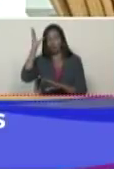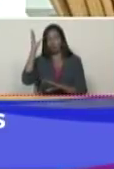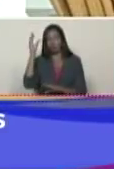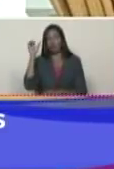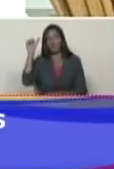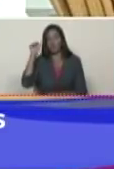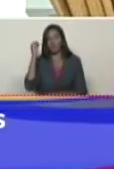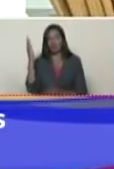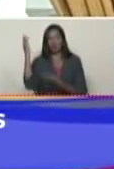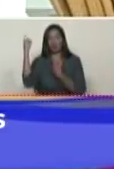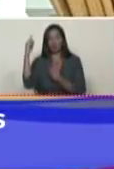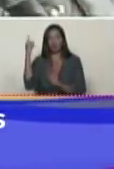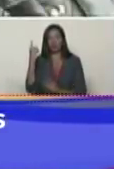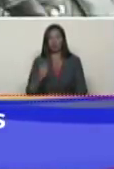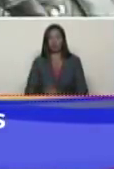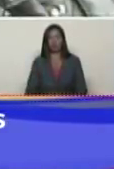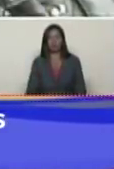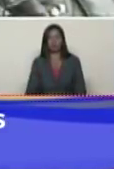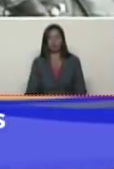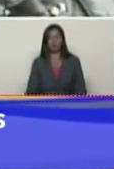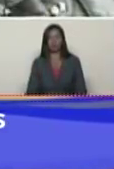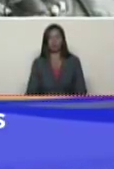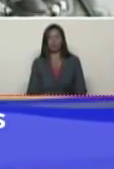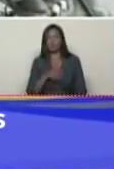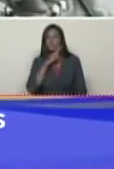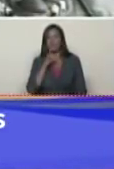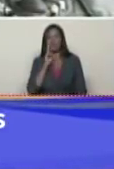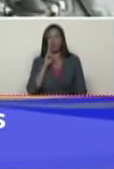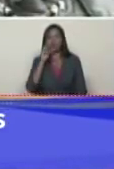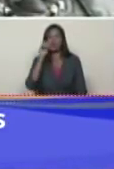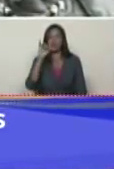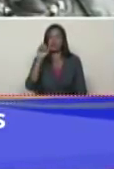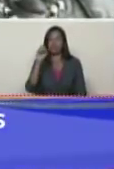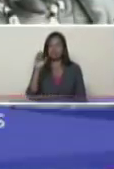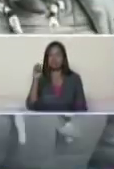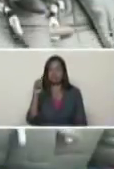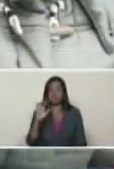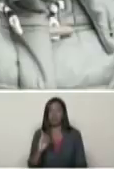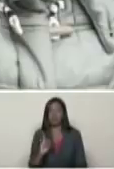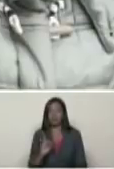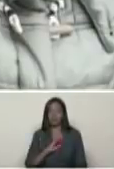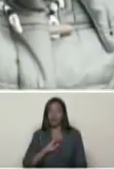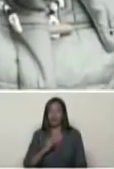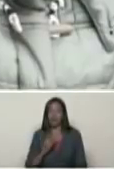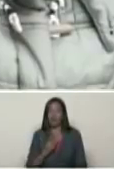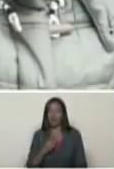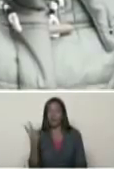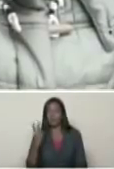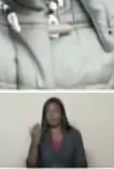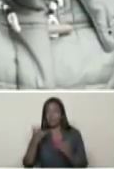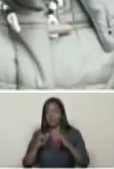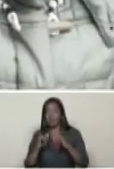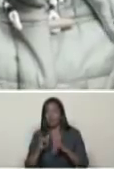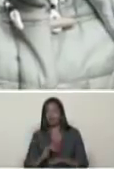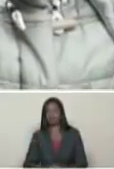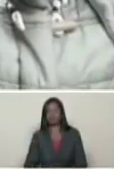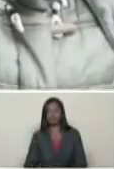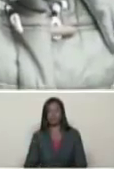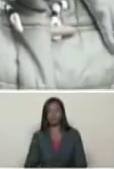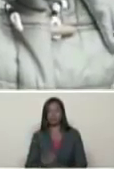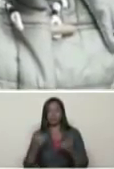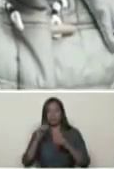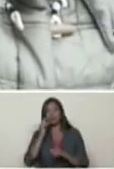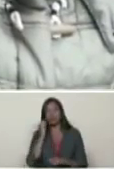por favor. Mi nombre es Dex Olivares y el de mi hija es Lisbelly Molina Olivares.